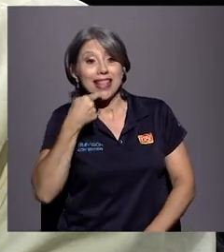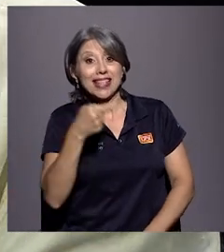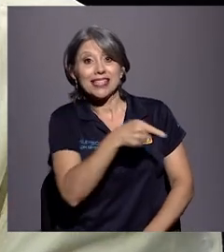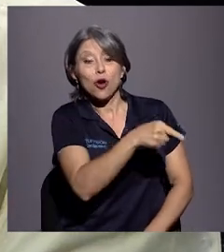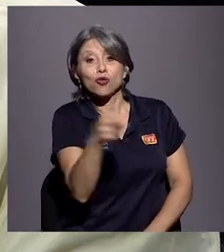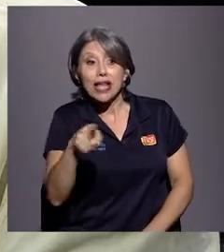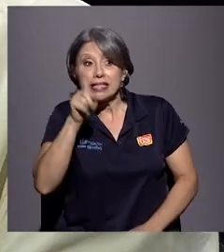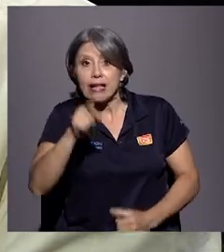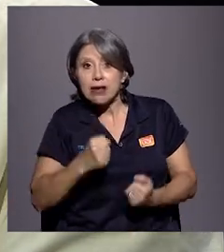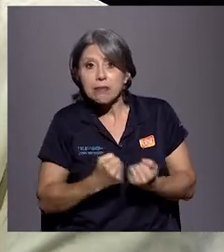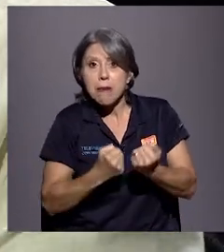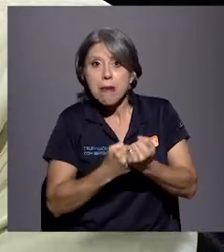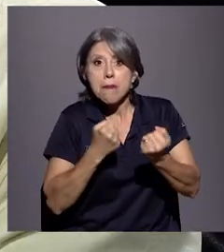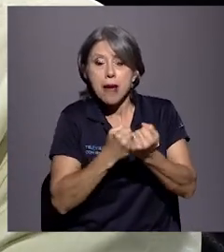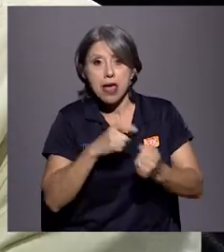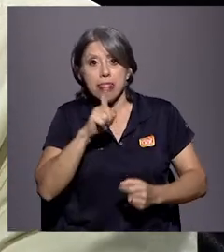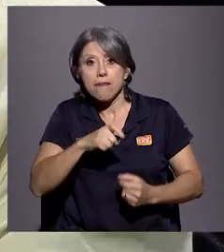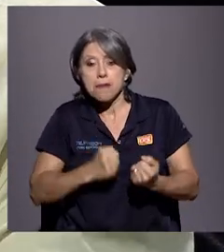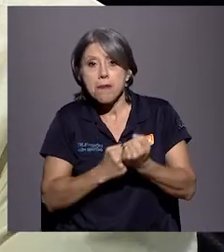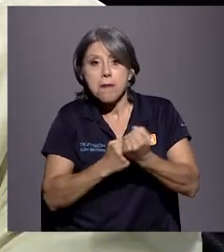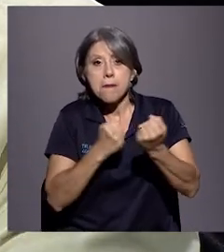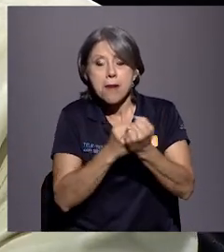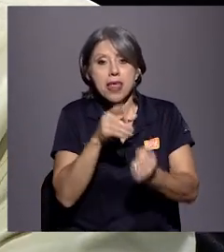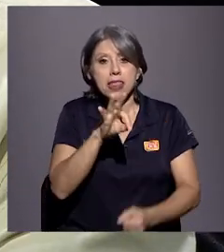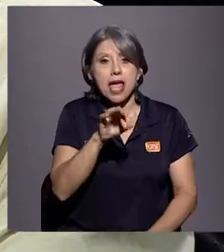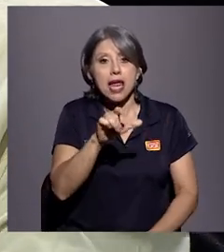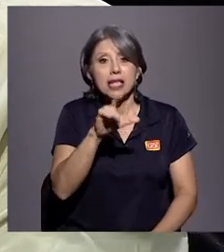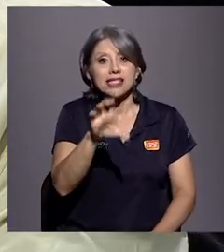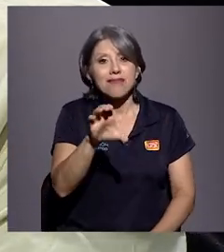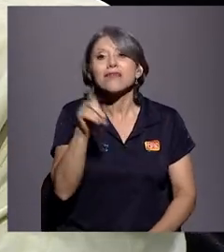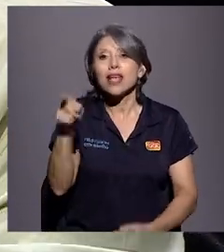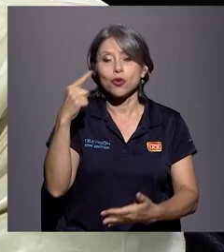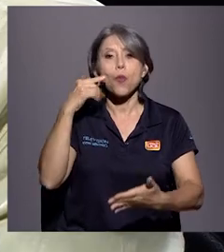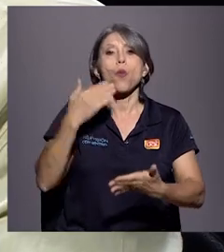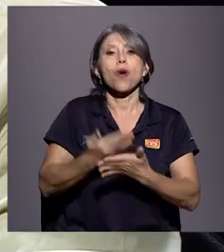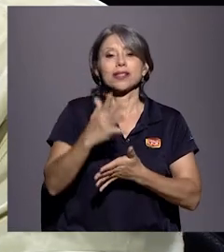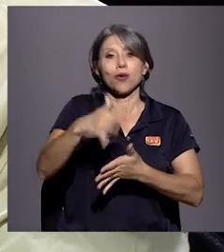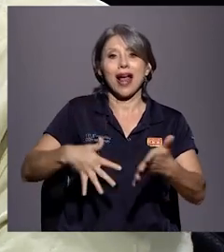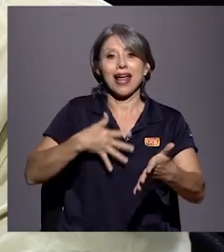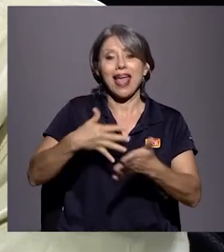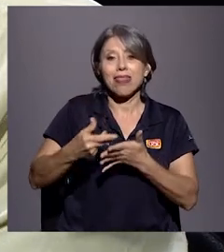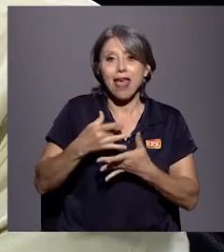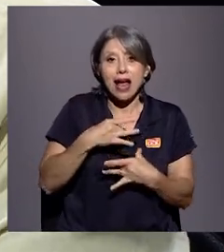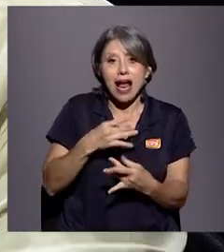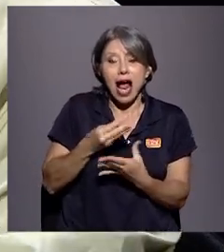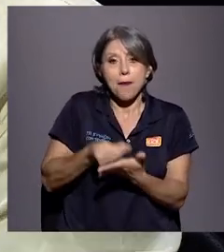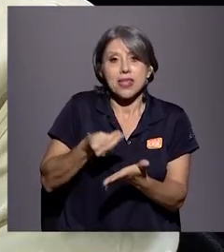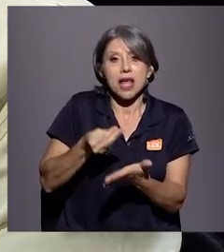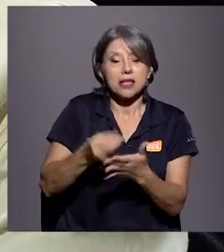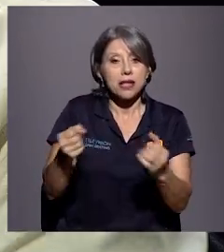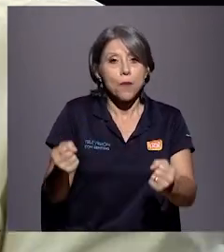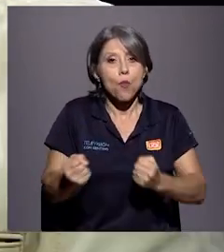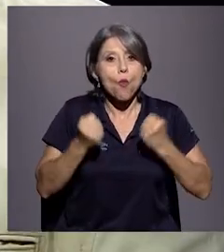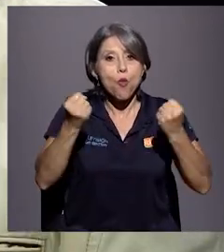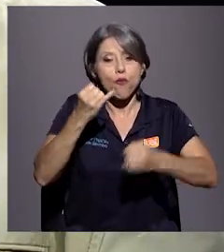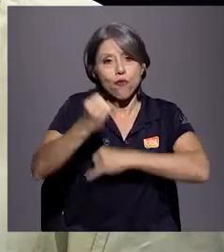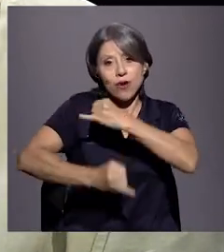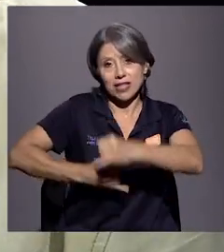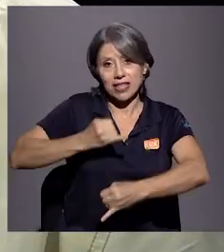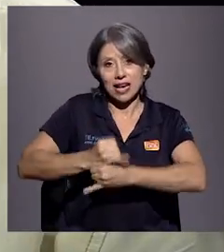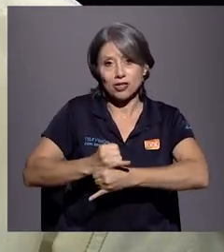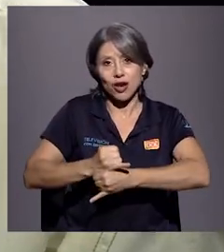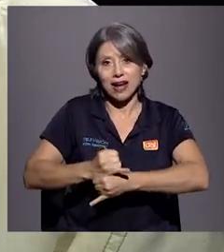a favor del DLC. Esto muestra que hay una agenda capitalista, una agenda muy fuerte, internacional, y